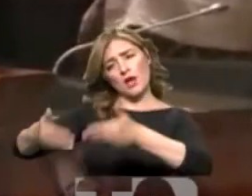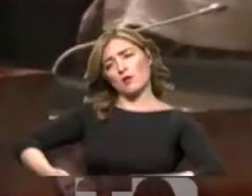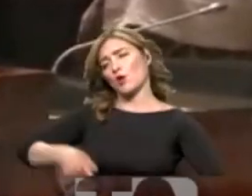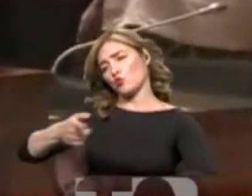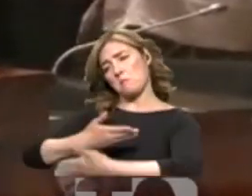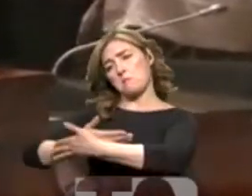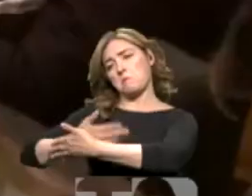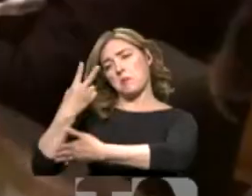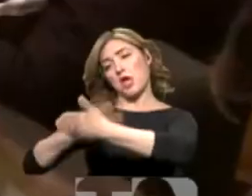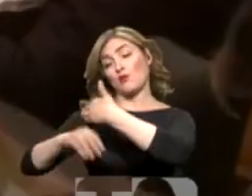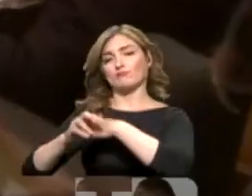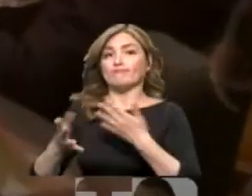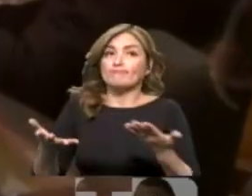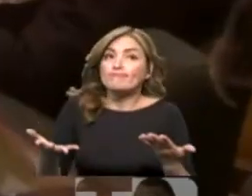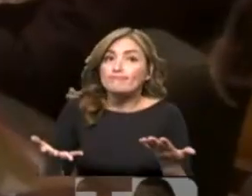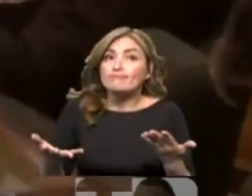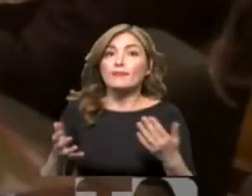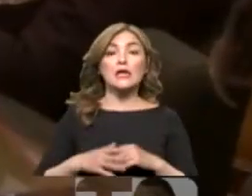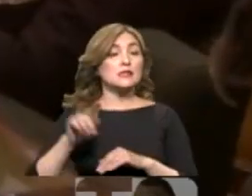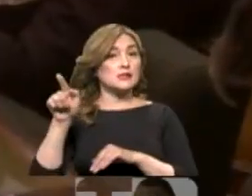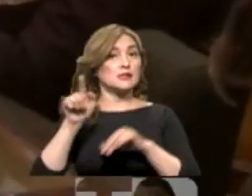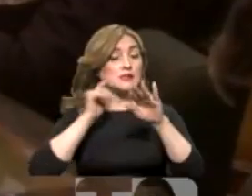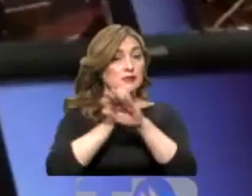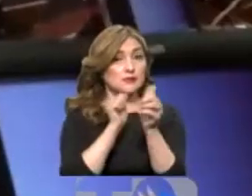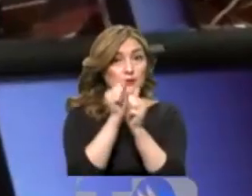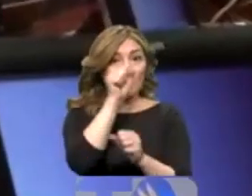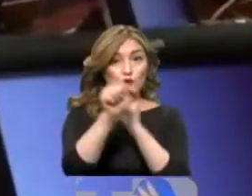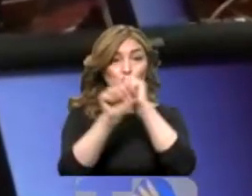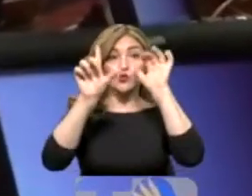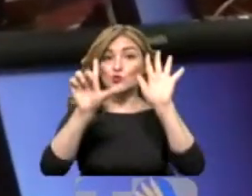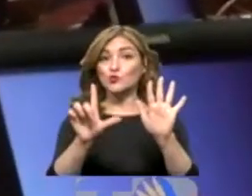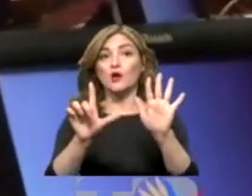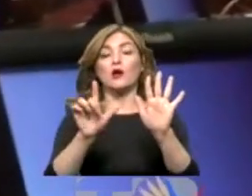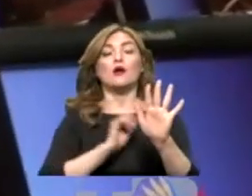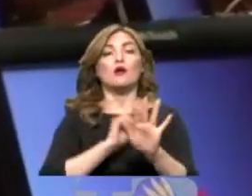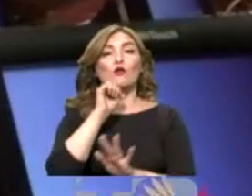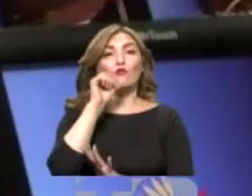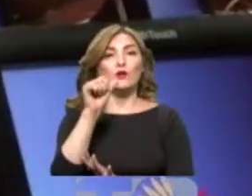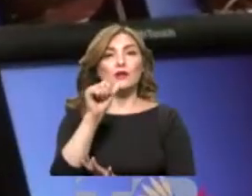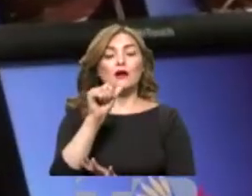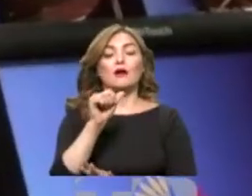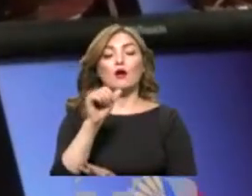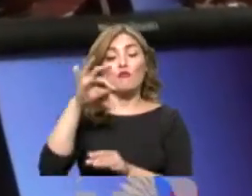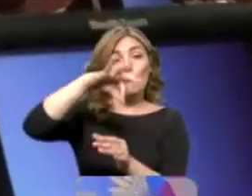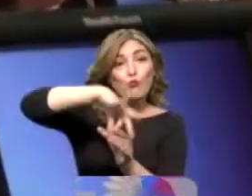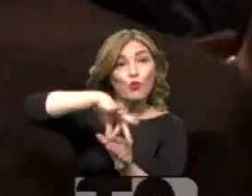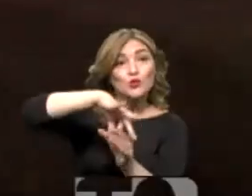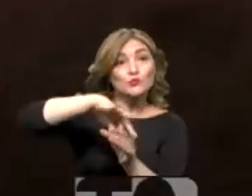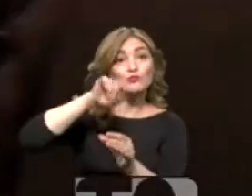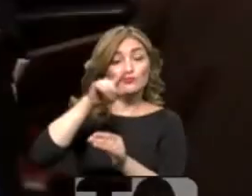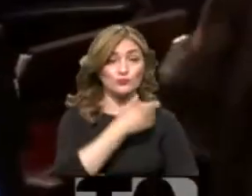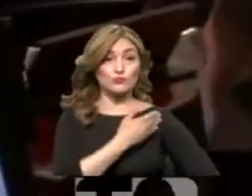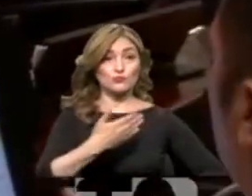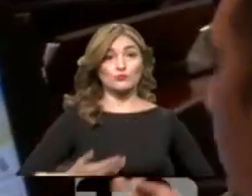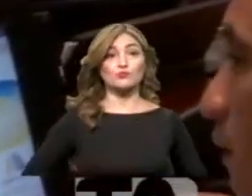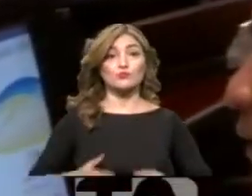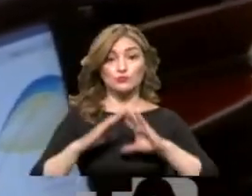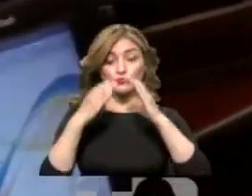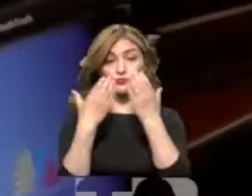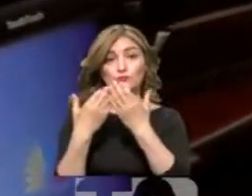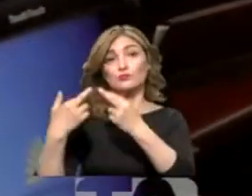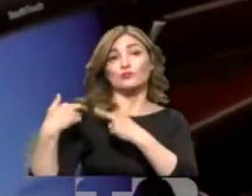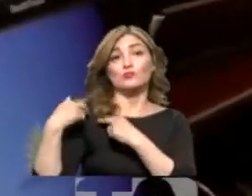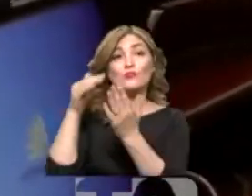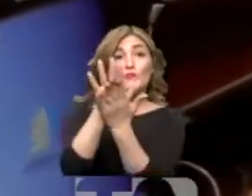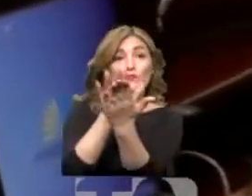una norma discutida en el país desde hace 7 años y aun cuando resta únicamente someterla a votación, el presidente de la comisión a cargo